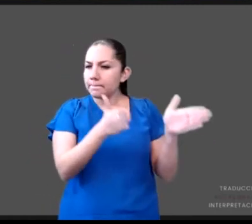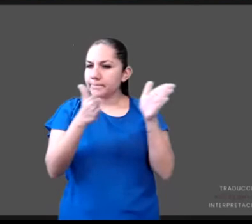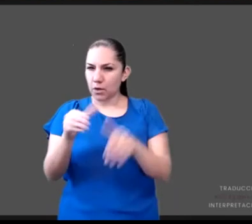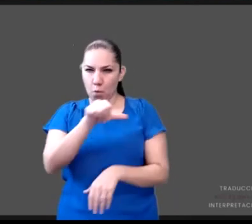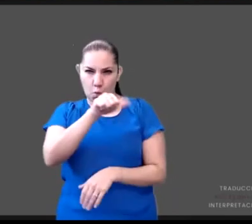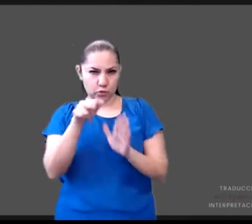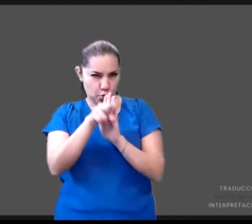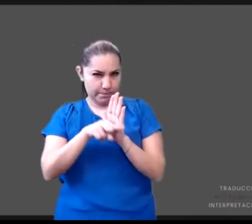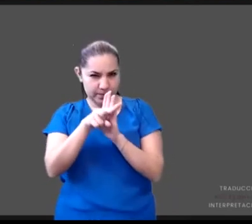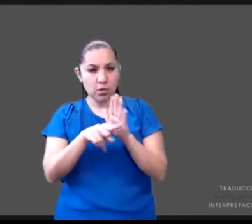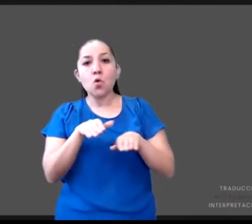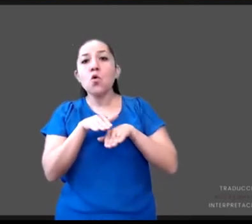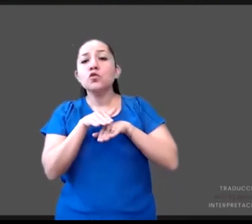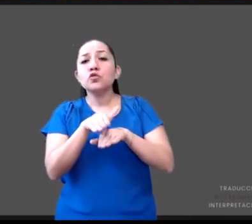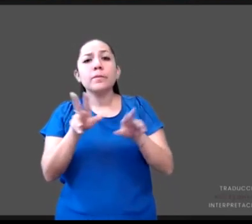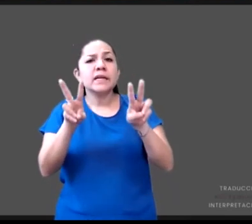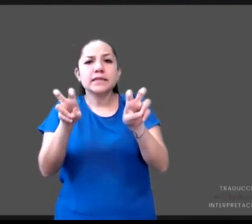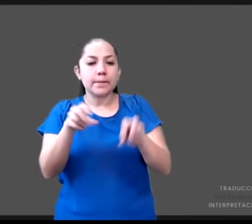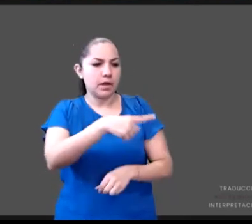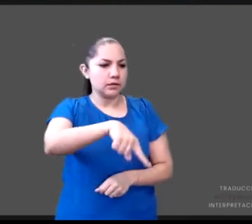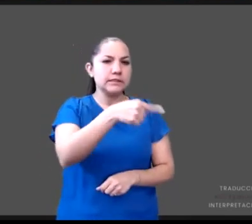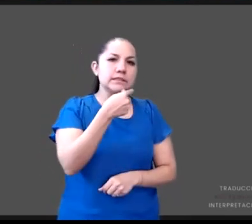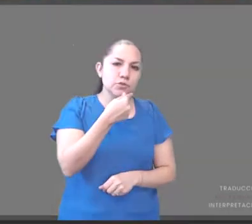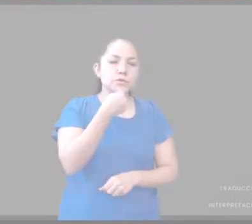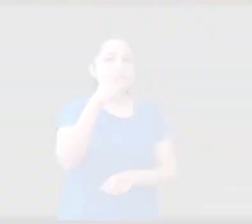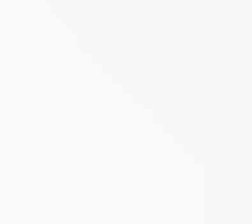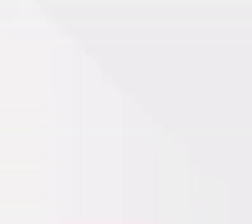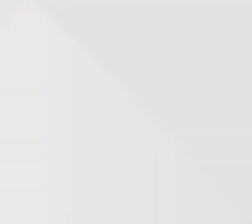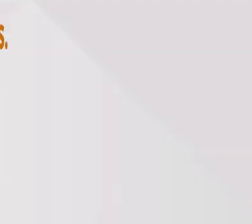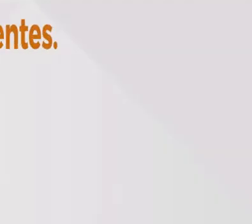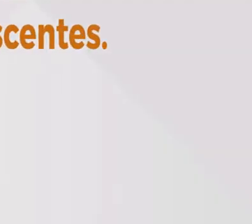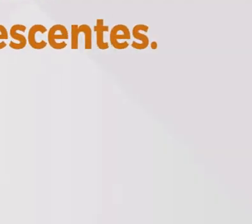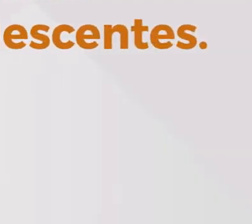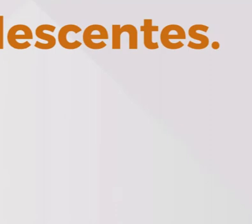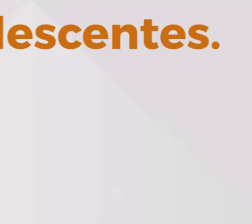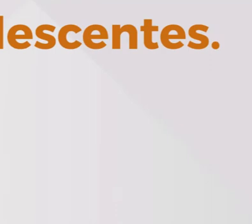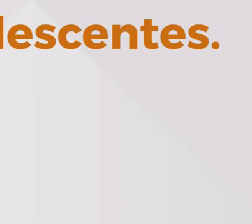a niños, niñas y adolescentes. Por favor, Joaquín.